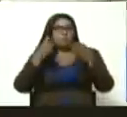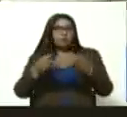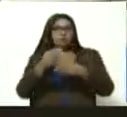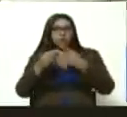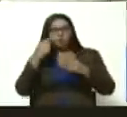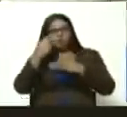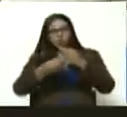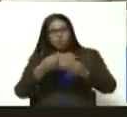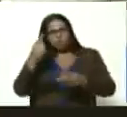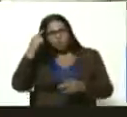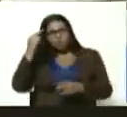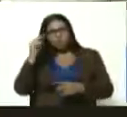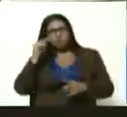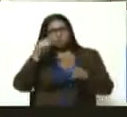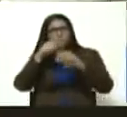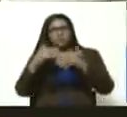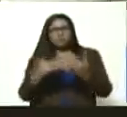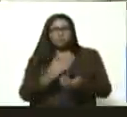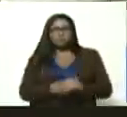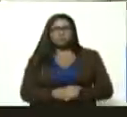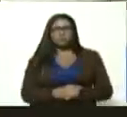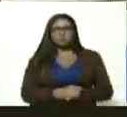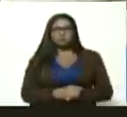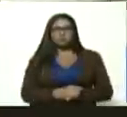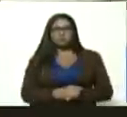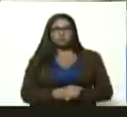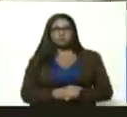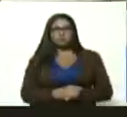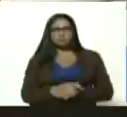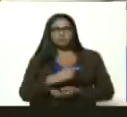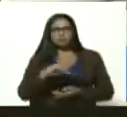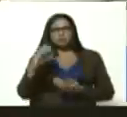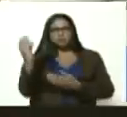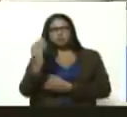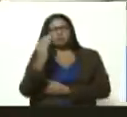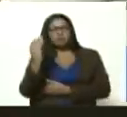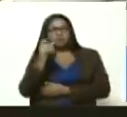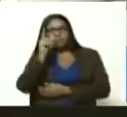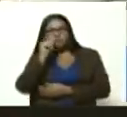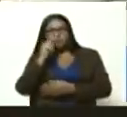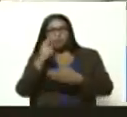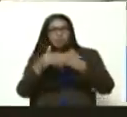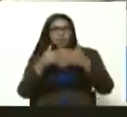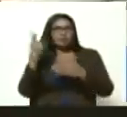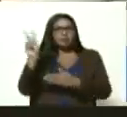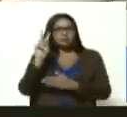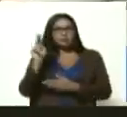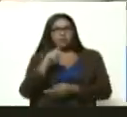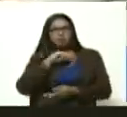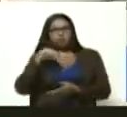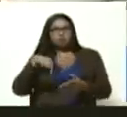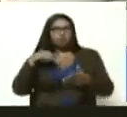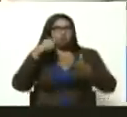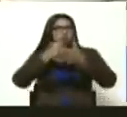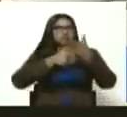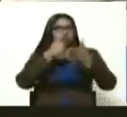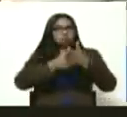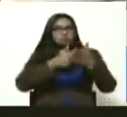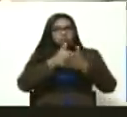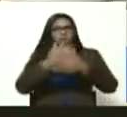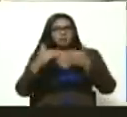hay una gran expectativa del lado colombiano del lado venezolano nosotros hemos insistido desde aquí